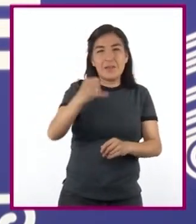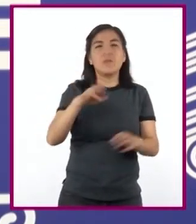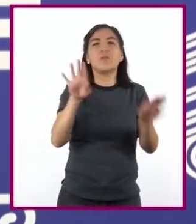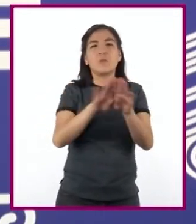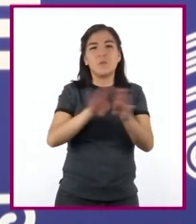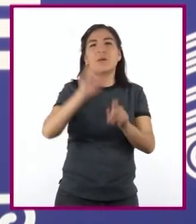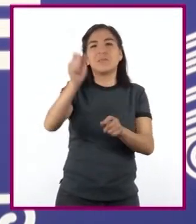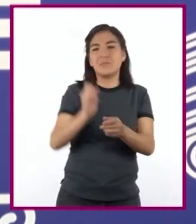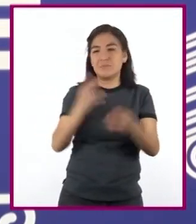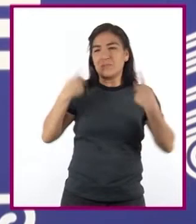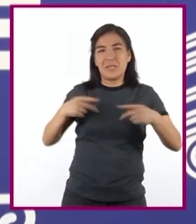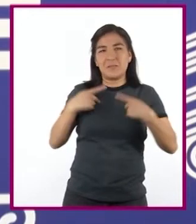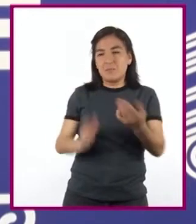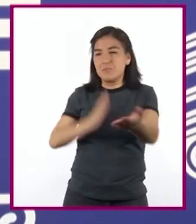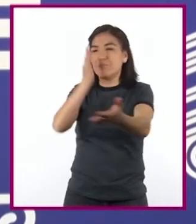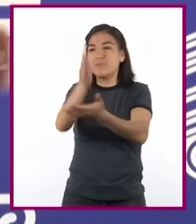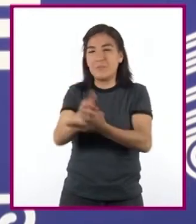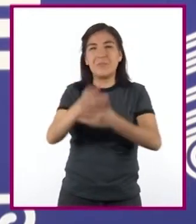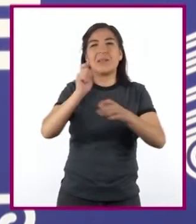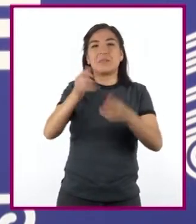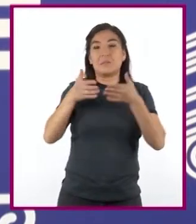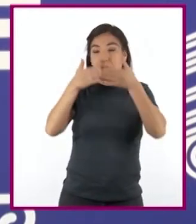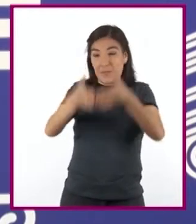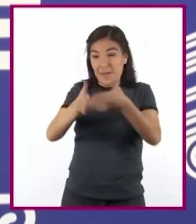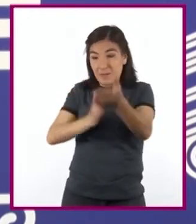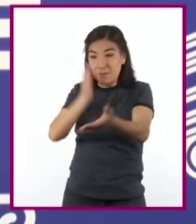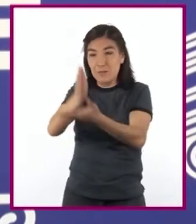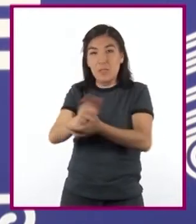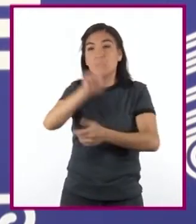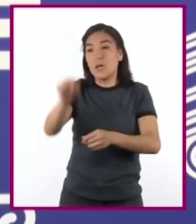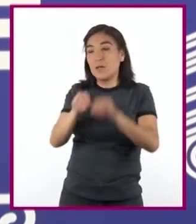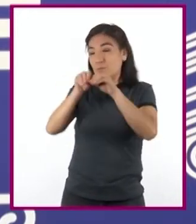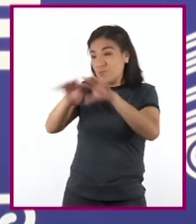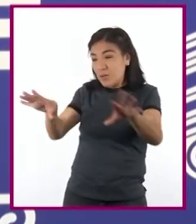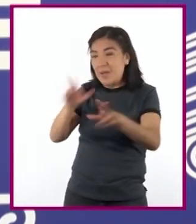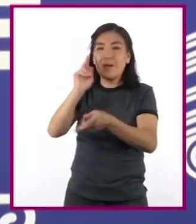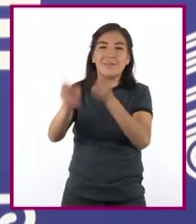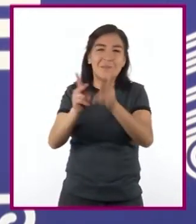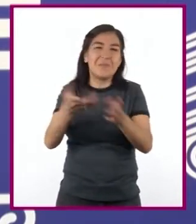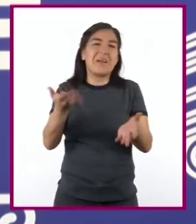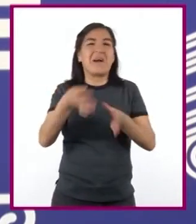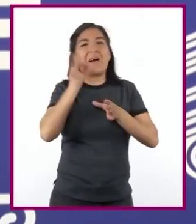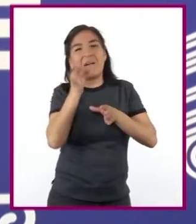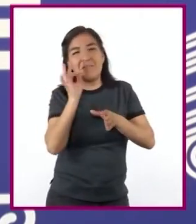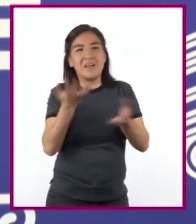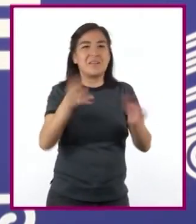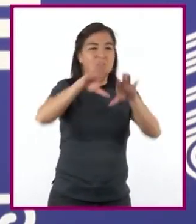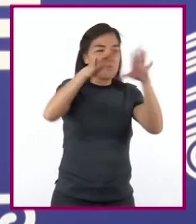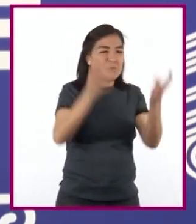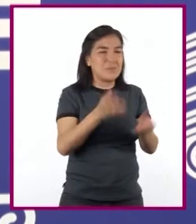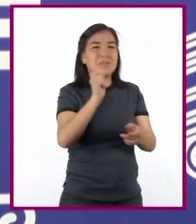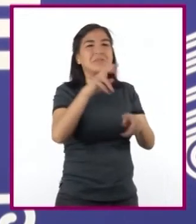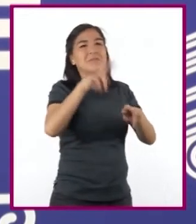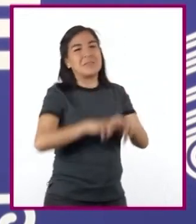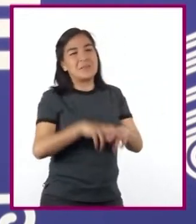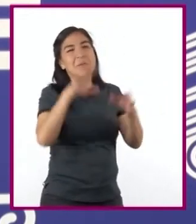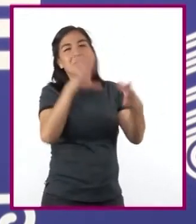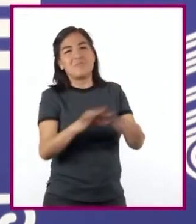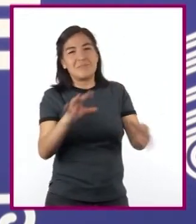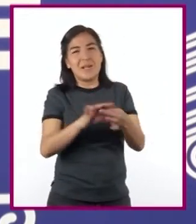de viajeros que desembarcaban y las difundían en charlas de café, tabernas y